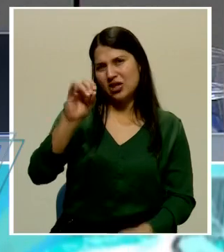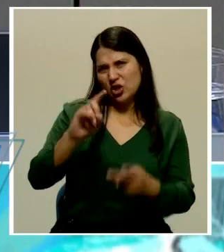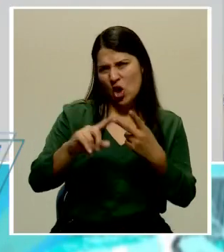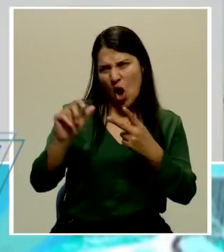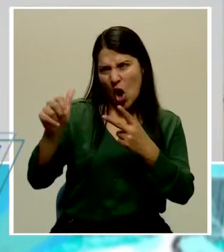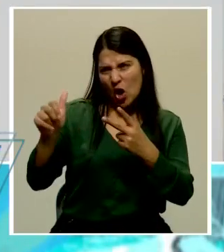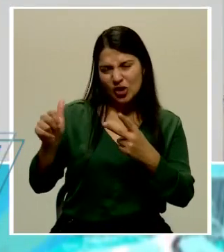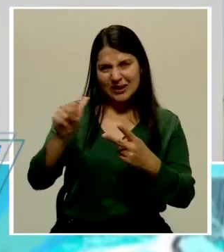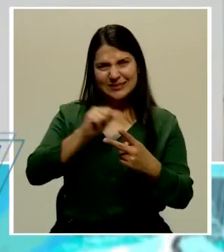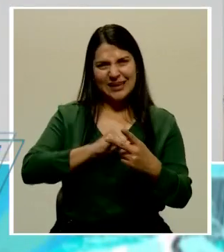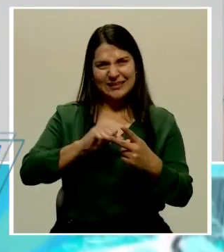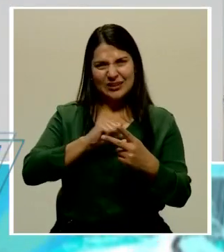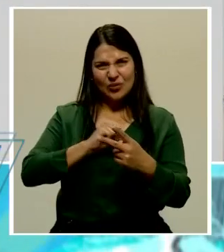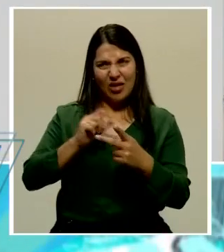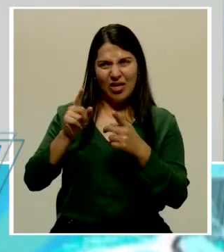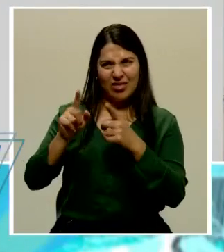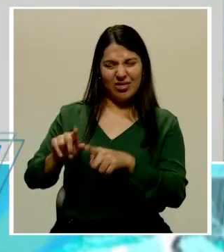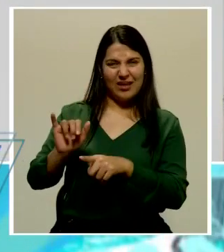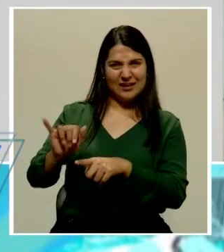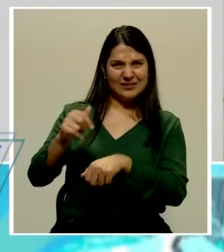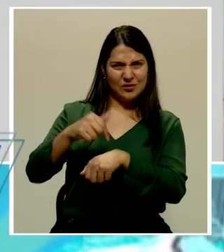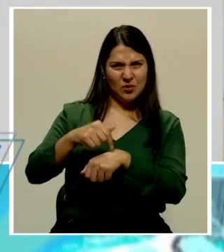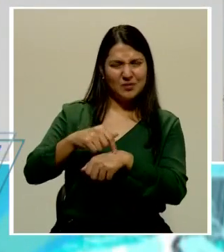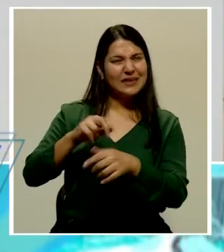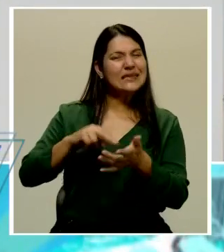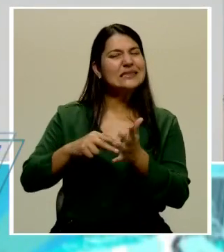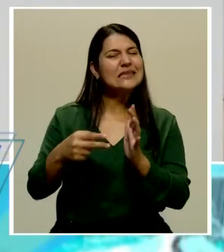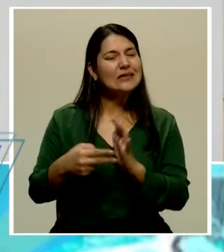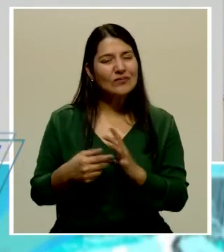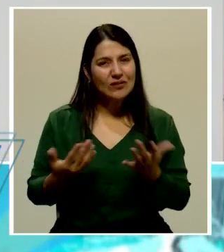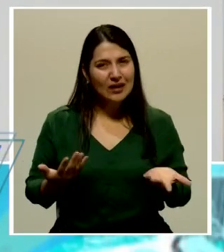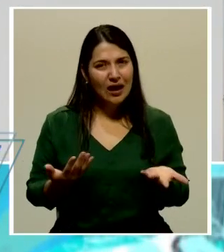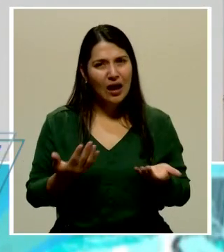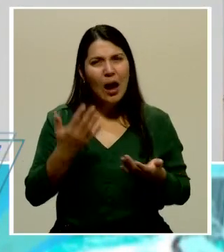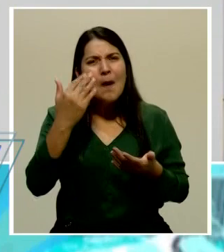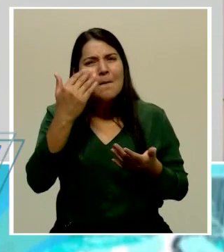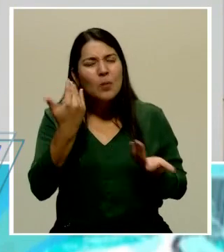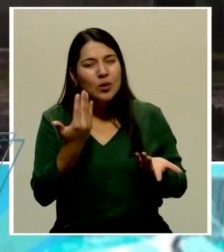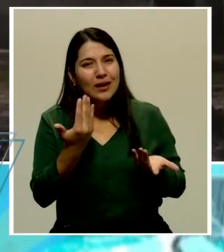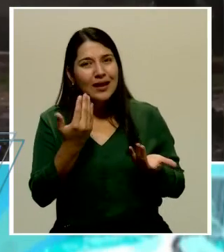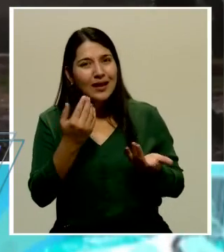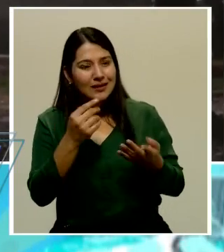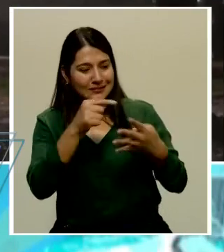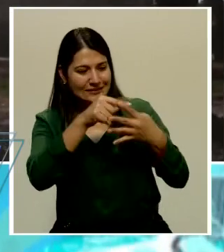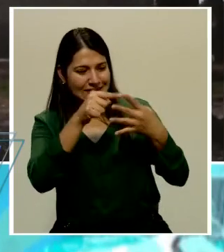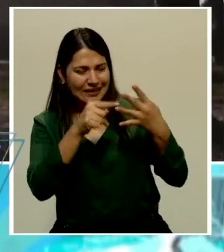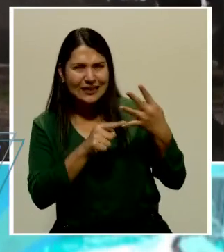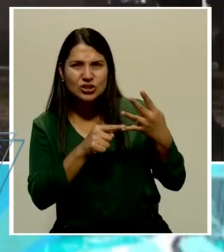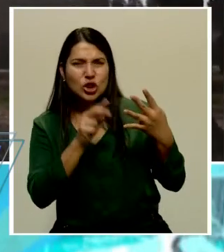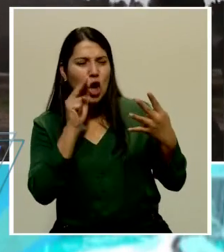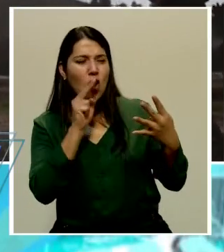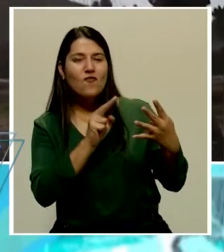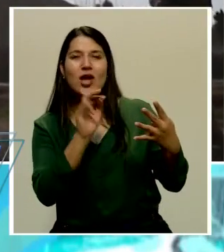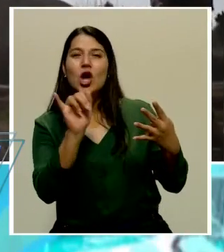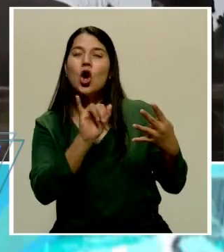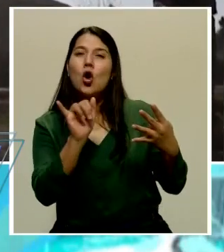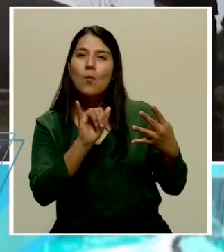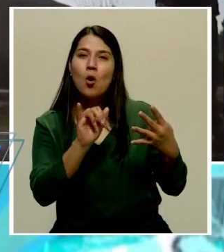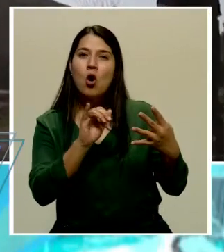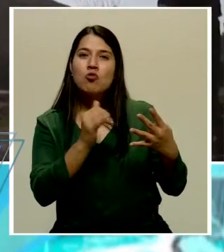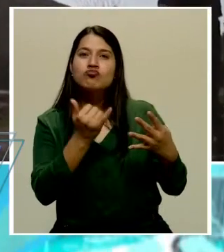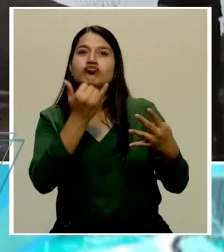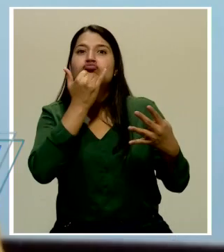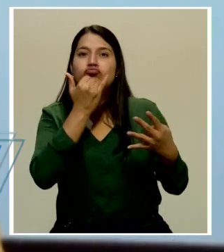son imprescriptibles. ¿Qué quiere decir esto? ¿Por qué se consideran así? Sí, es una de